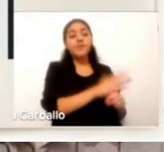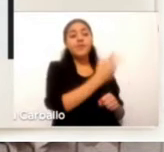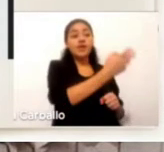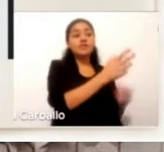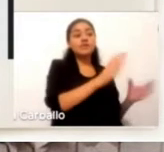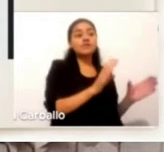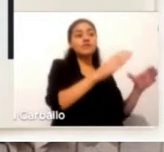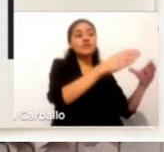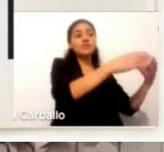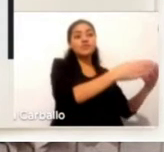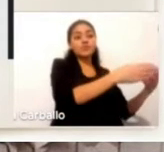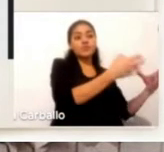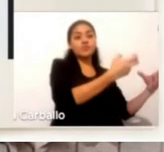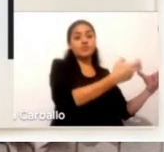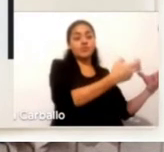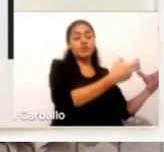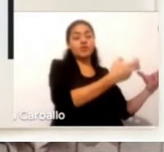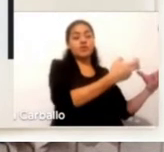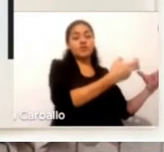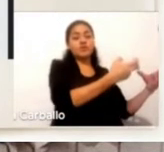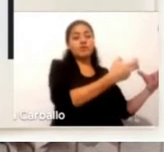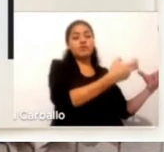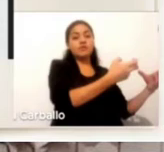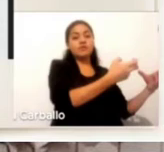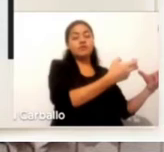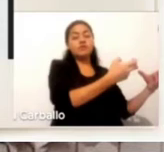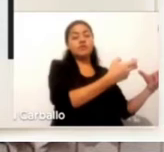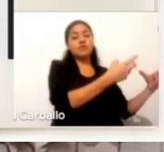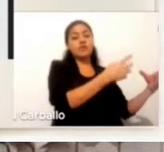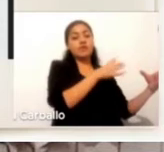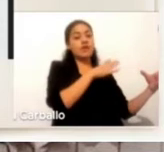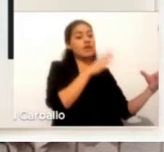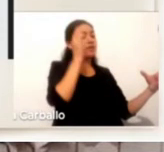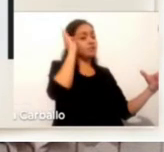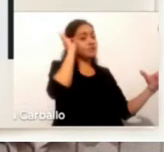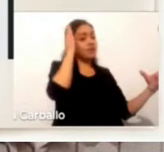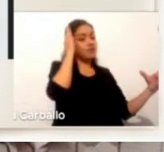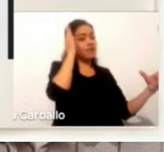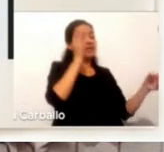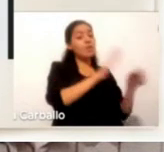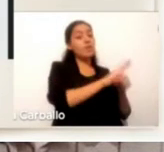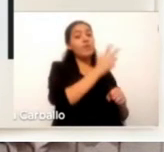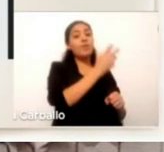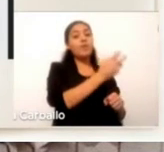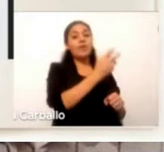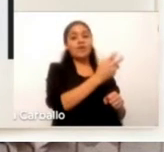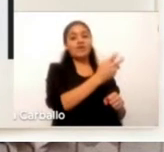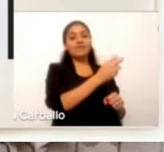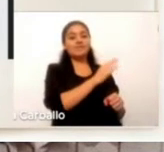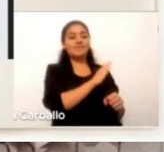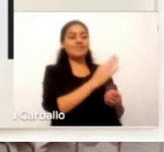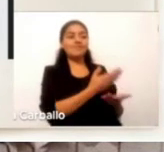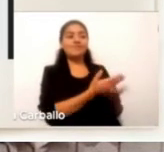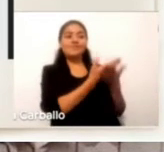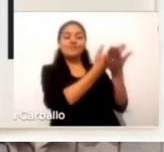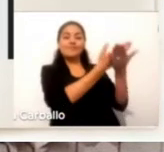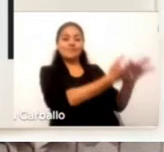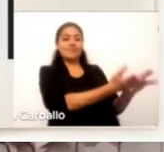sección electoral en la que prestaron sus servicios. Por ello, en el proyecto se propone declarar infundado este